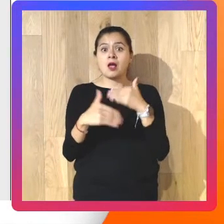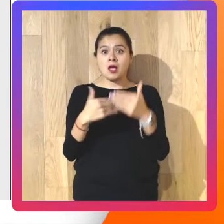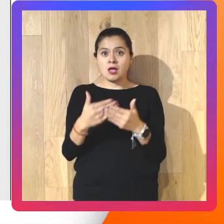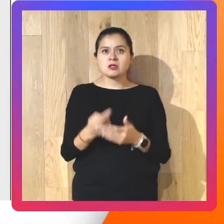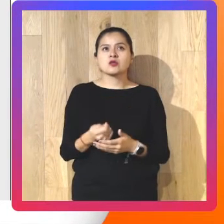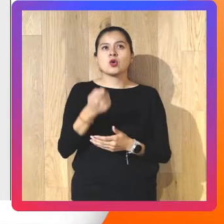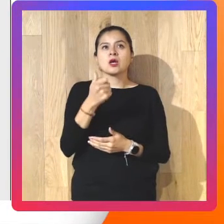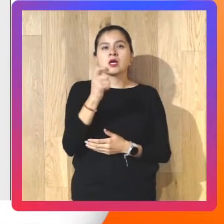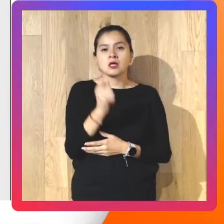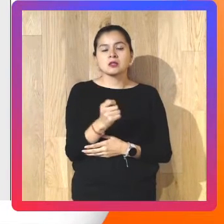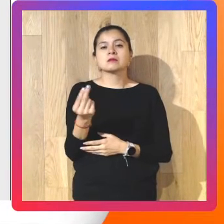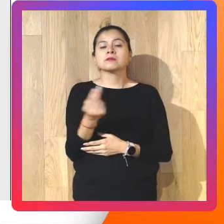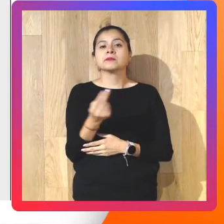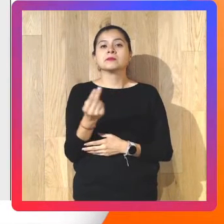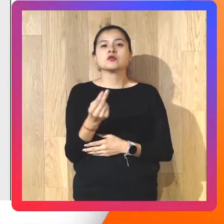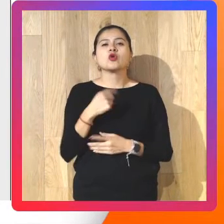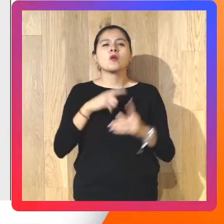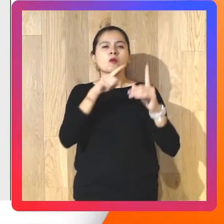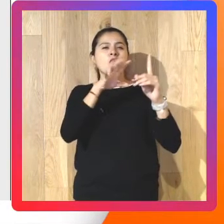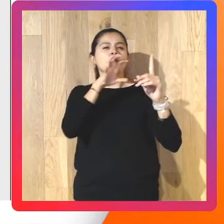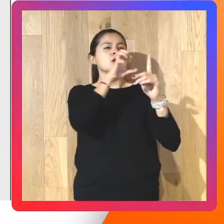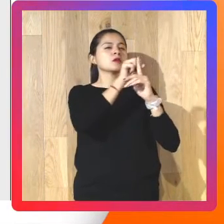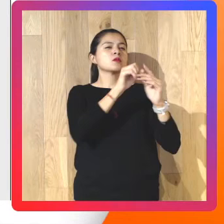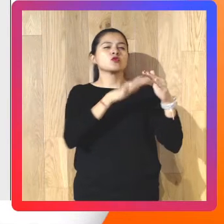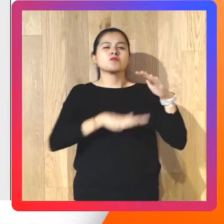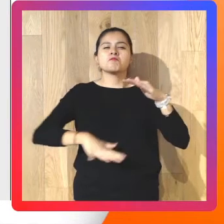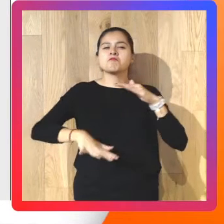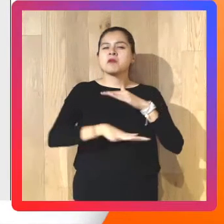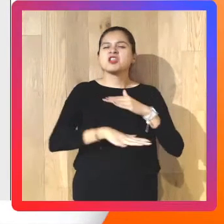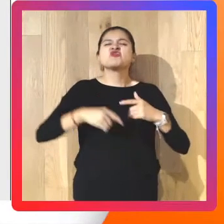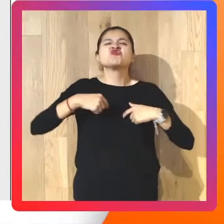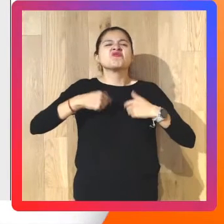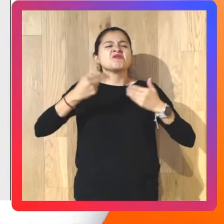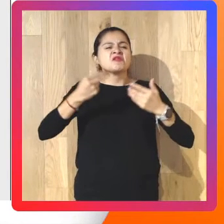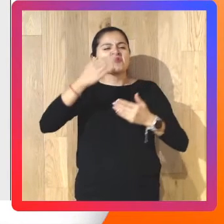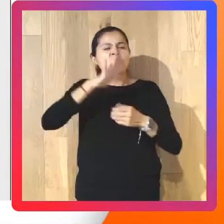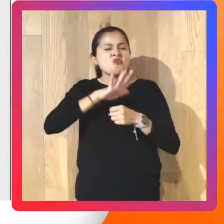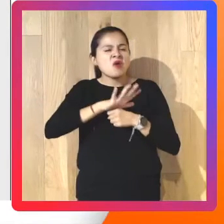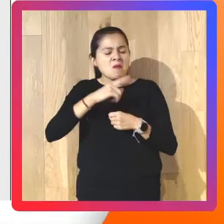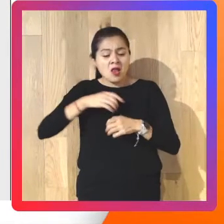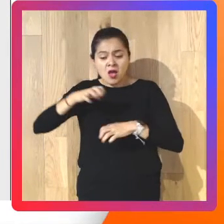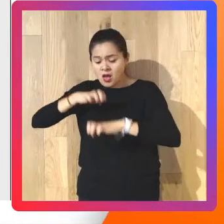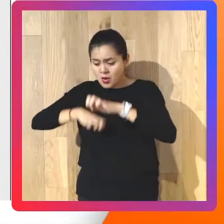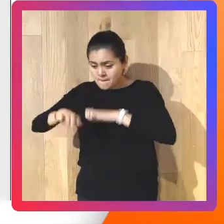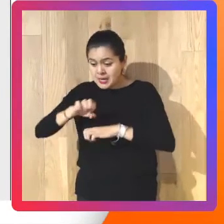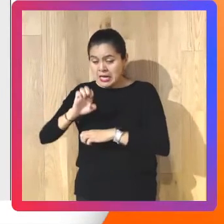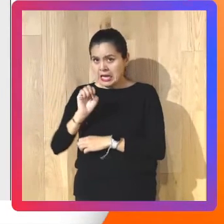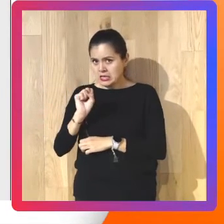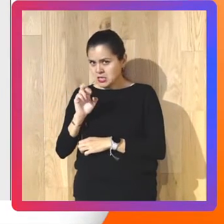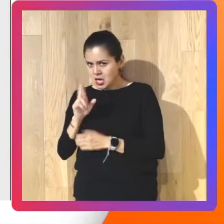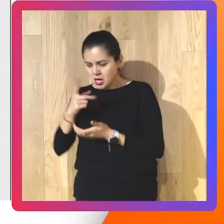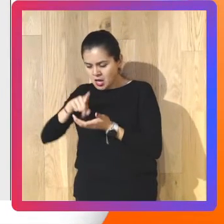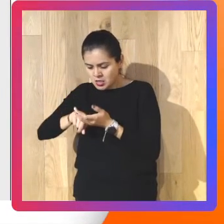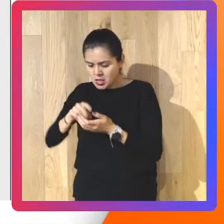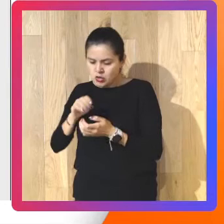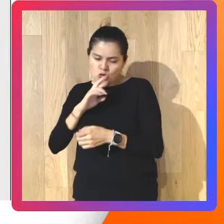primero se proponen objetivos básicos. ¿Qué tiene que pasar con una empresa socialmente responsable? ¿O qué tiene que pasar,